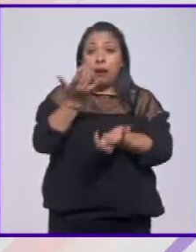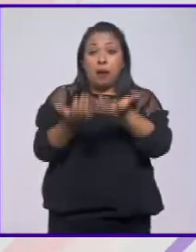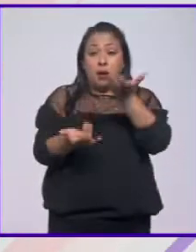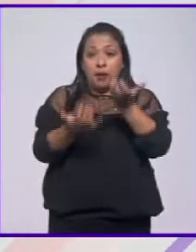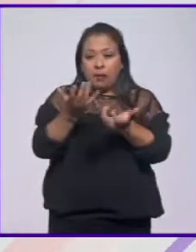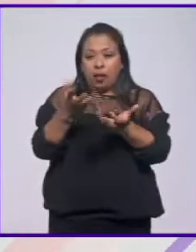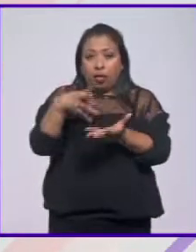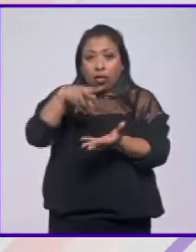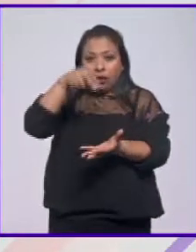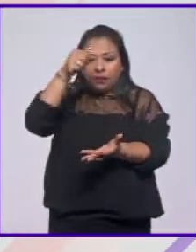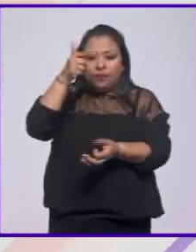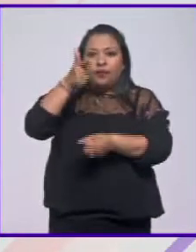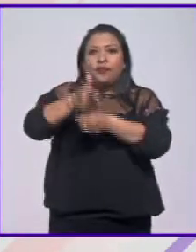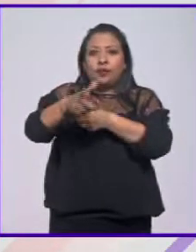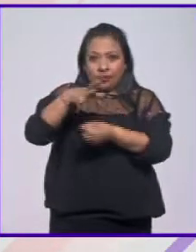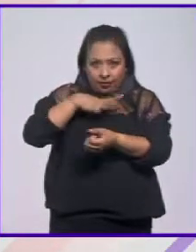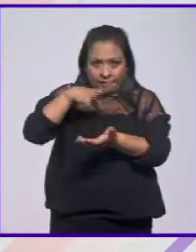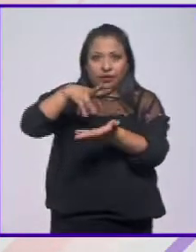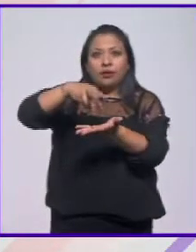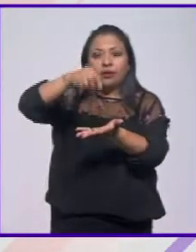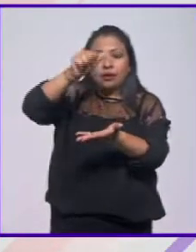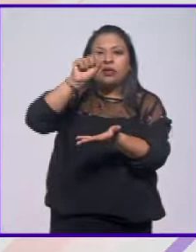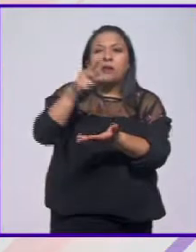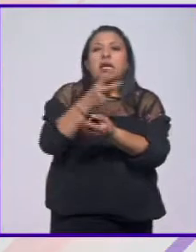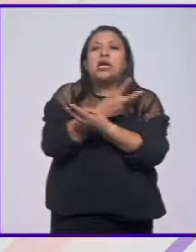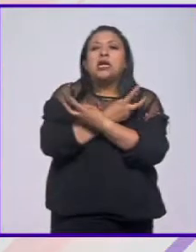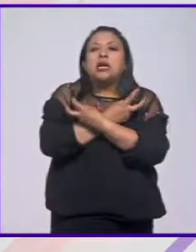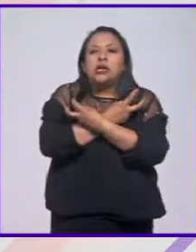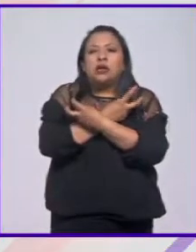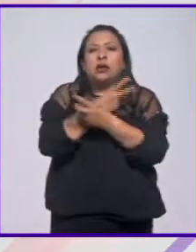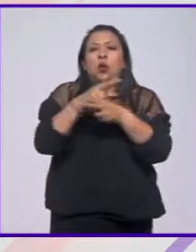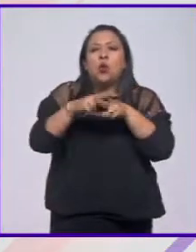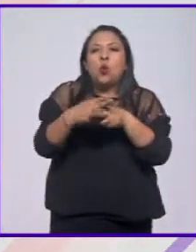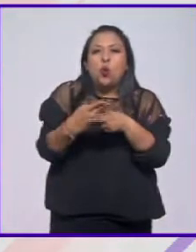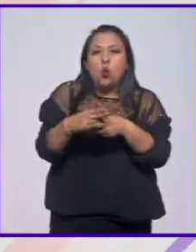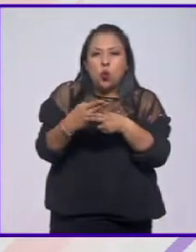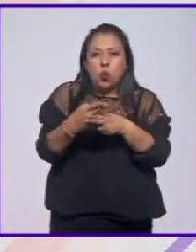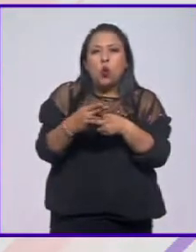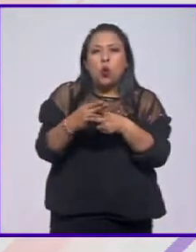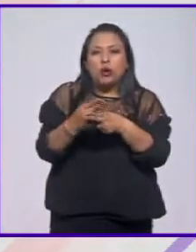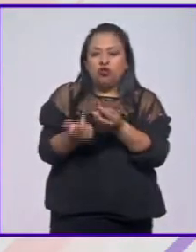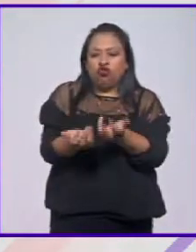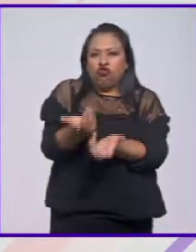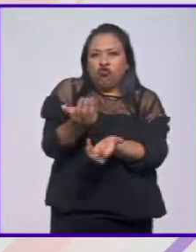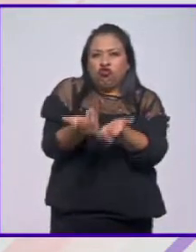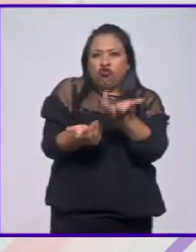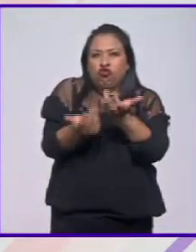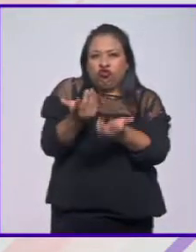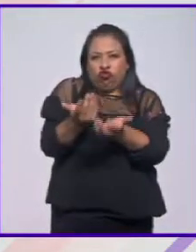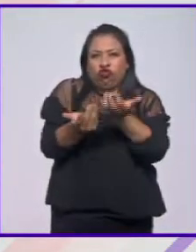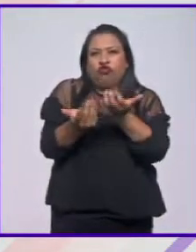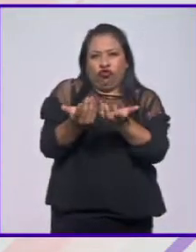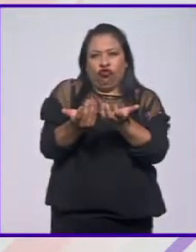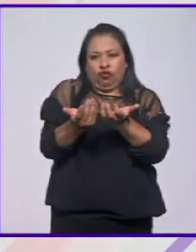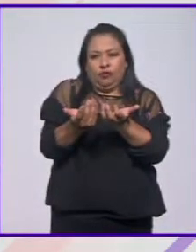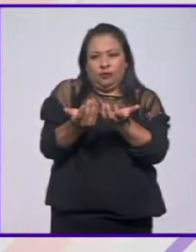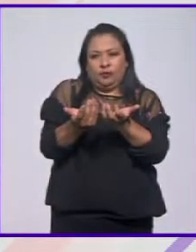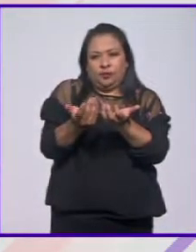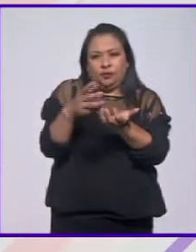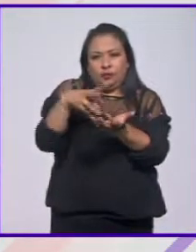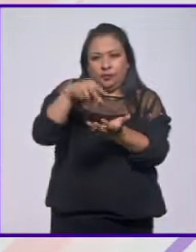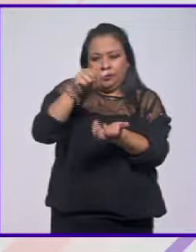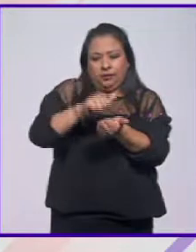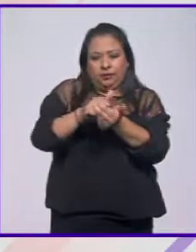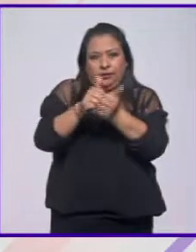hallamos las cenizas y partes de los huesos que fueron sometidos a un proceso precisamente